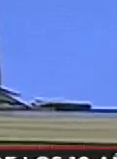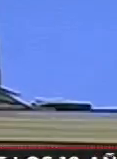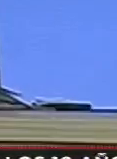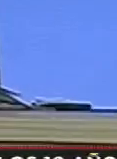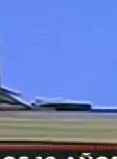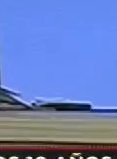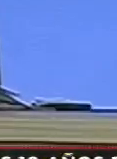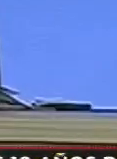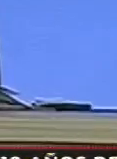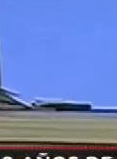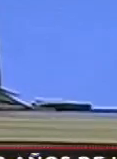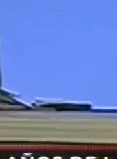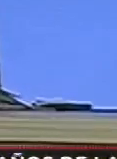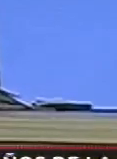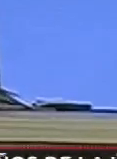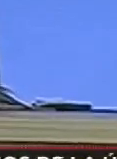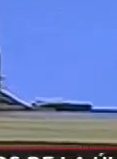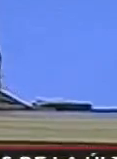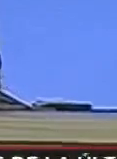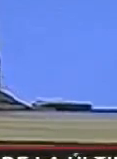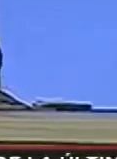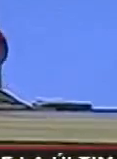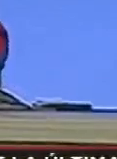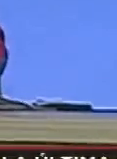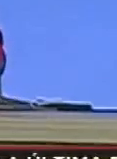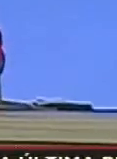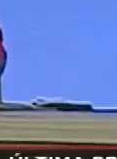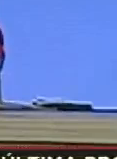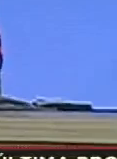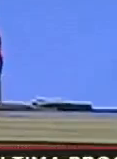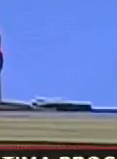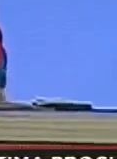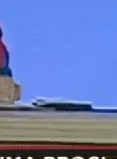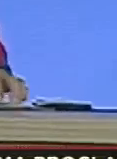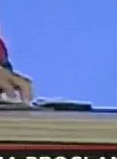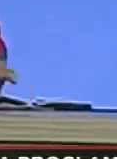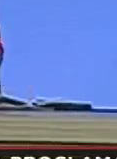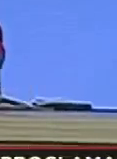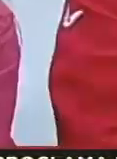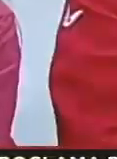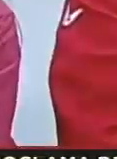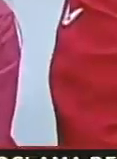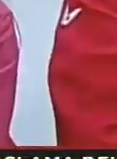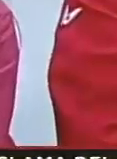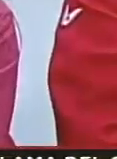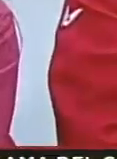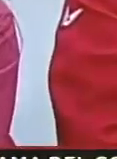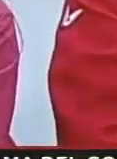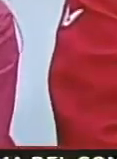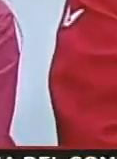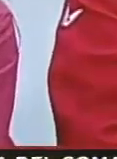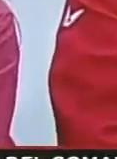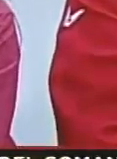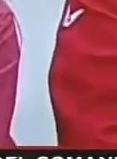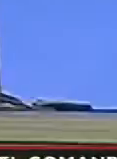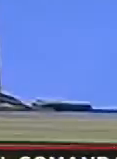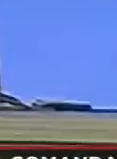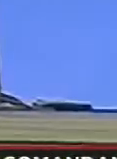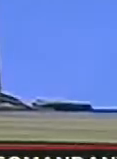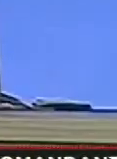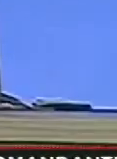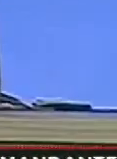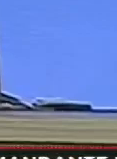y algunas noches yo quedaba abatido. Le dedicaba tres horas a esto, cuatro páginas lograba sacar y